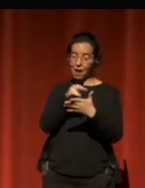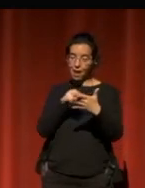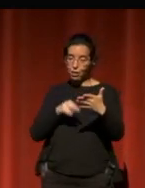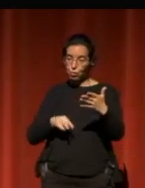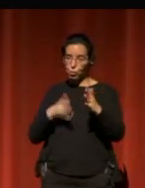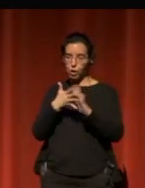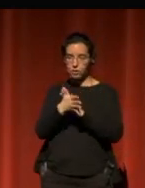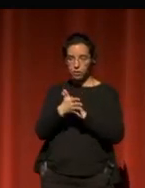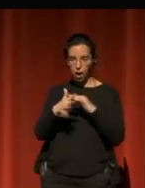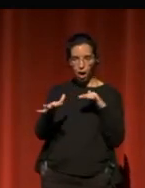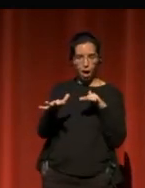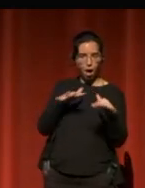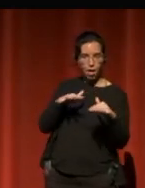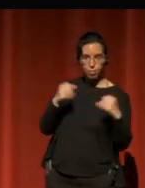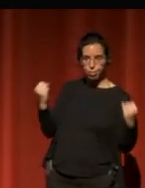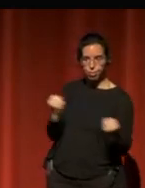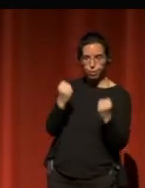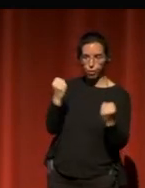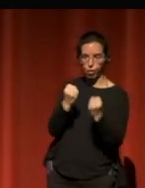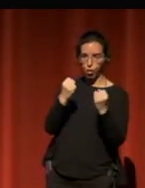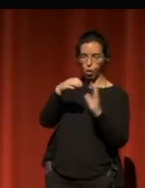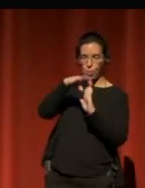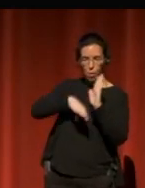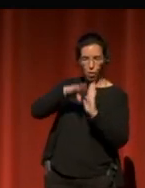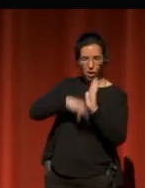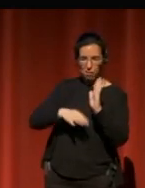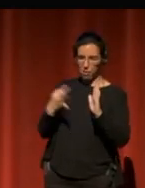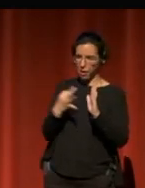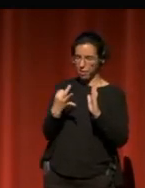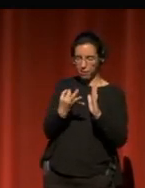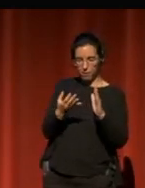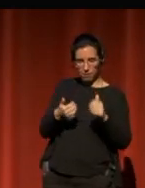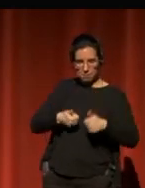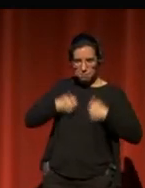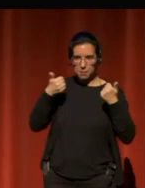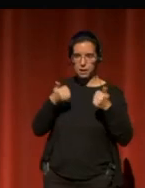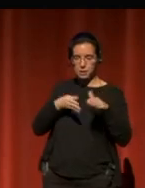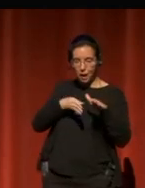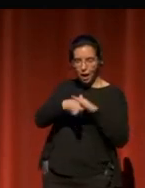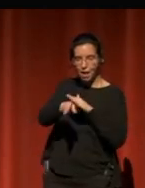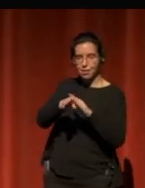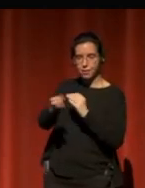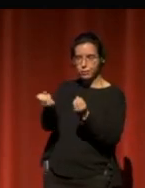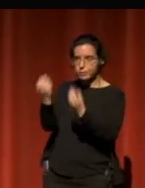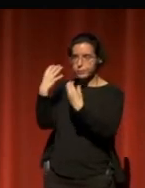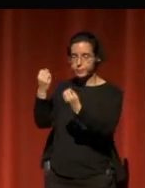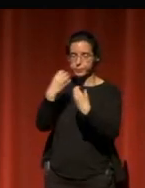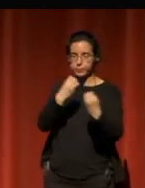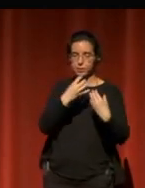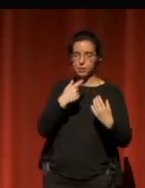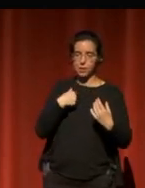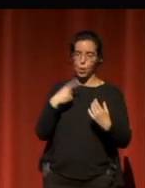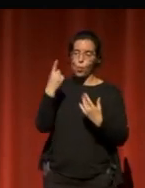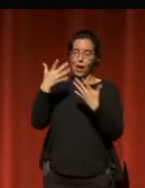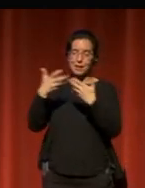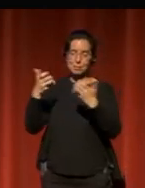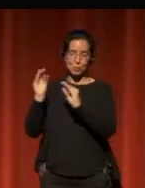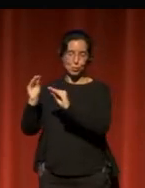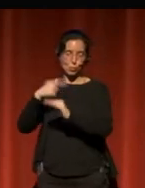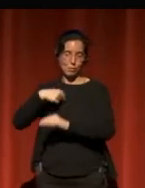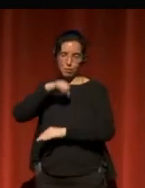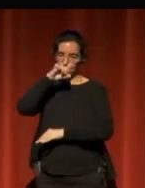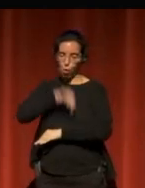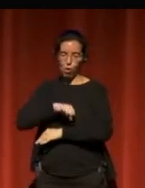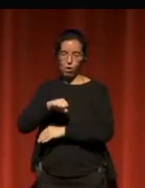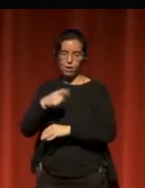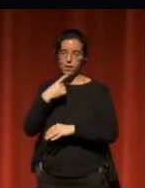de acciones y de programas más, y del acceso a la información. FESAVIDE utiliza siempre una expresión que a mí me encanta, que